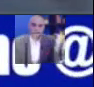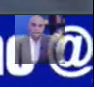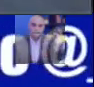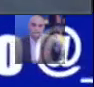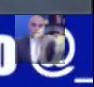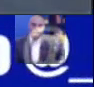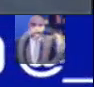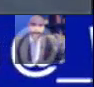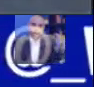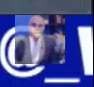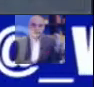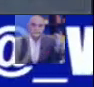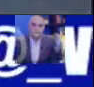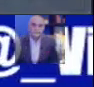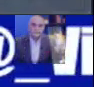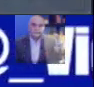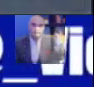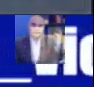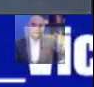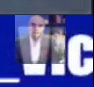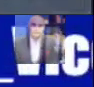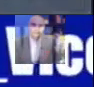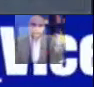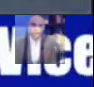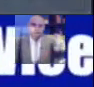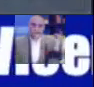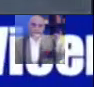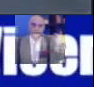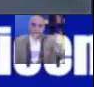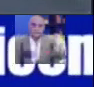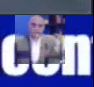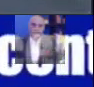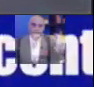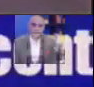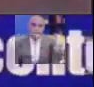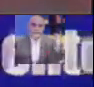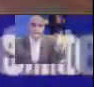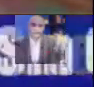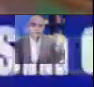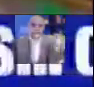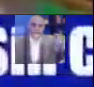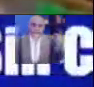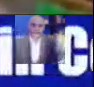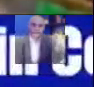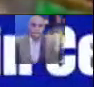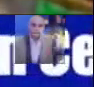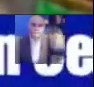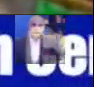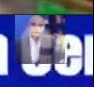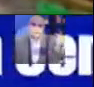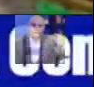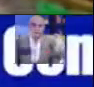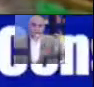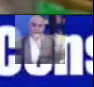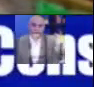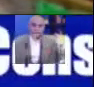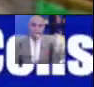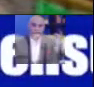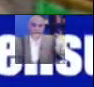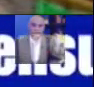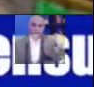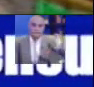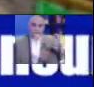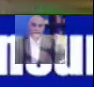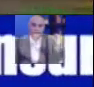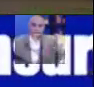manera directa? En ninguna cabeza cabría, pero en la cabeza hueca de estos sujetos que no tienen